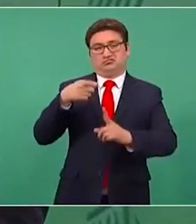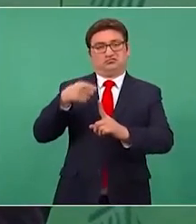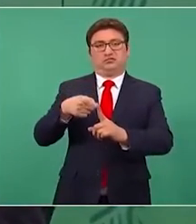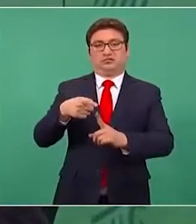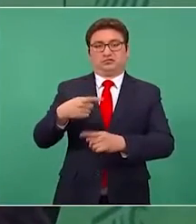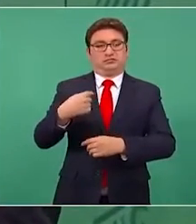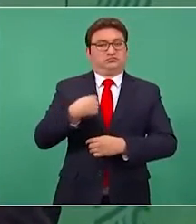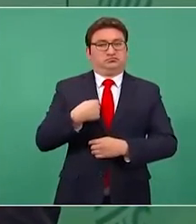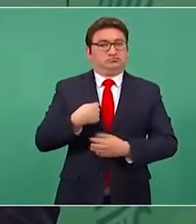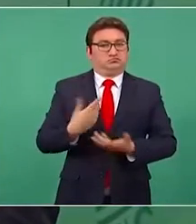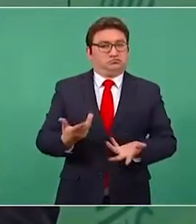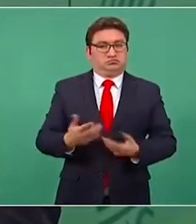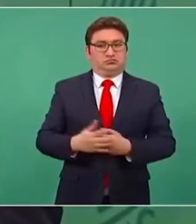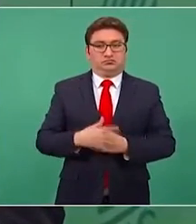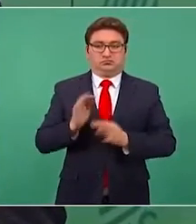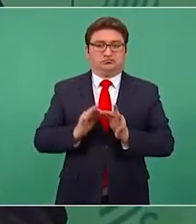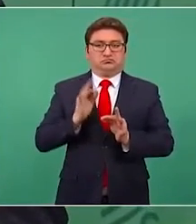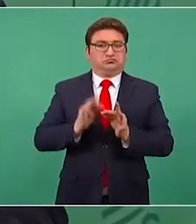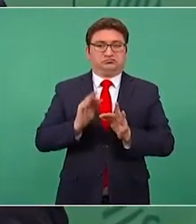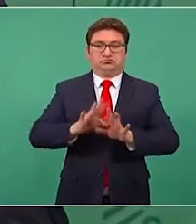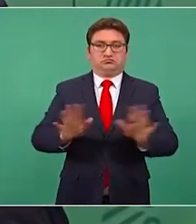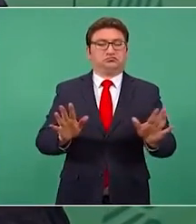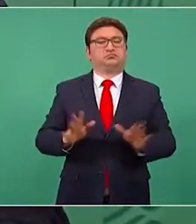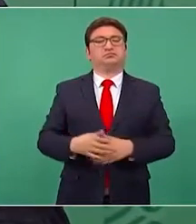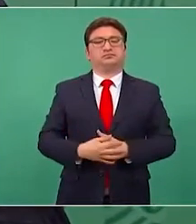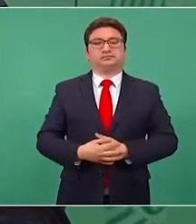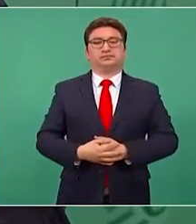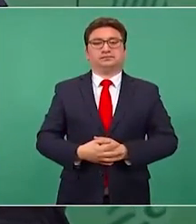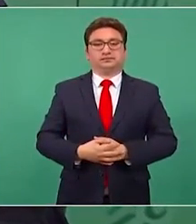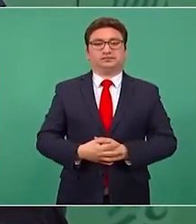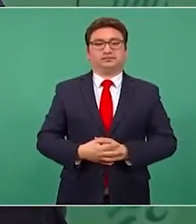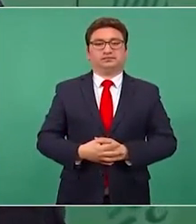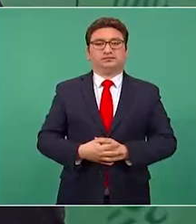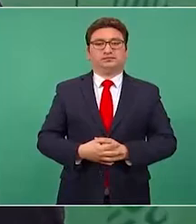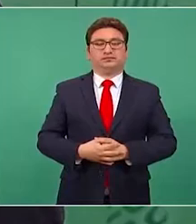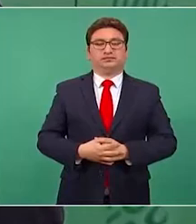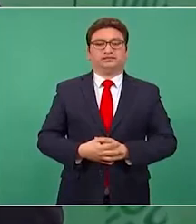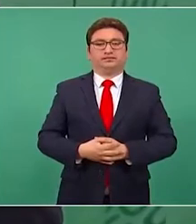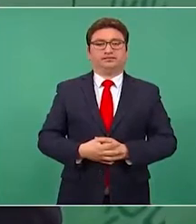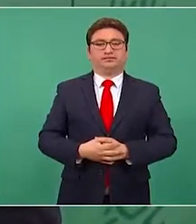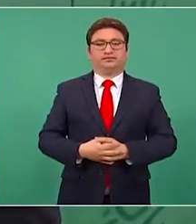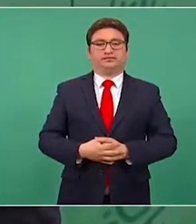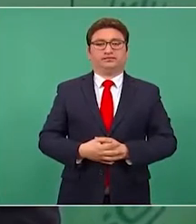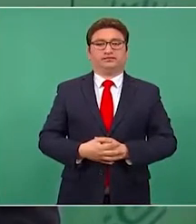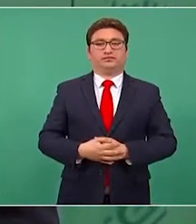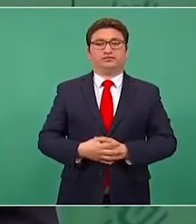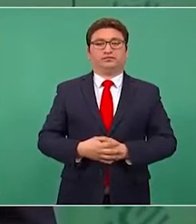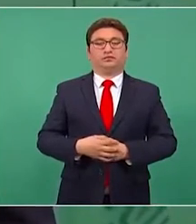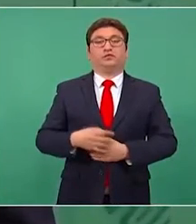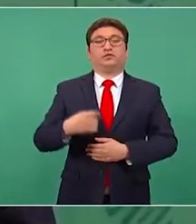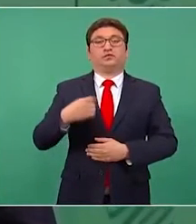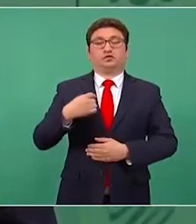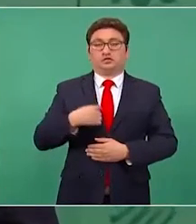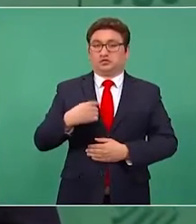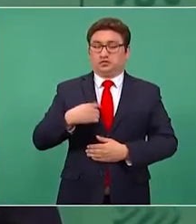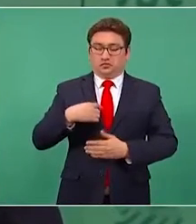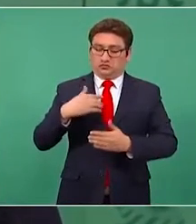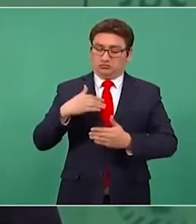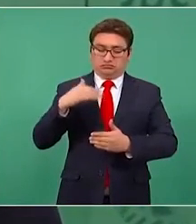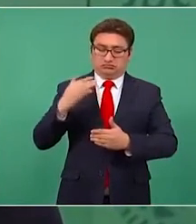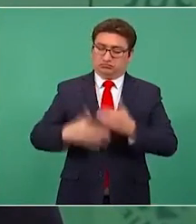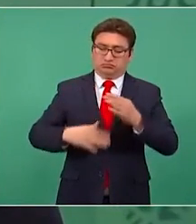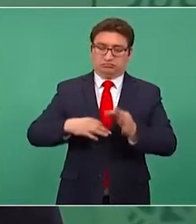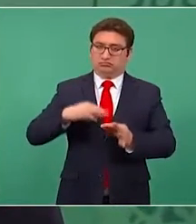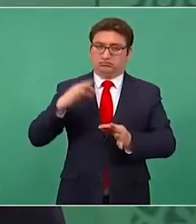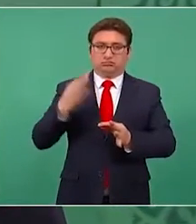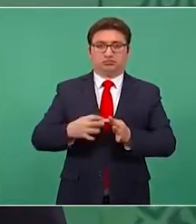en mi caso, hasta ahí voy a llegar, me voy a jubilar, ya